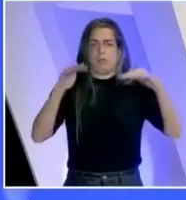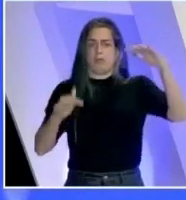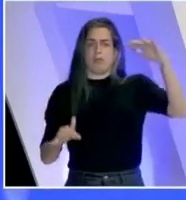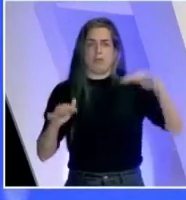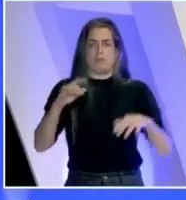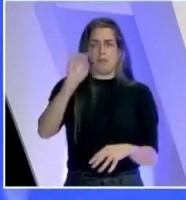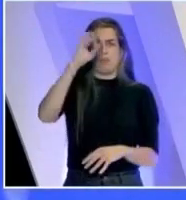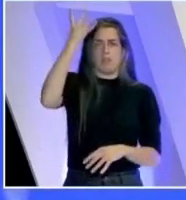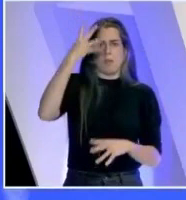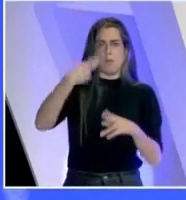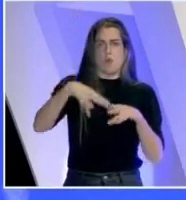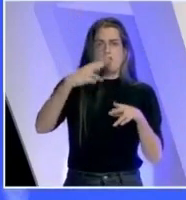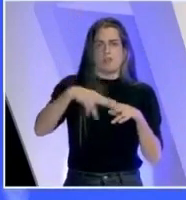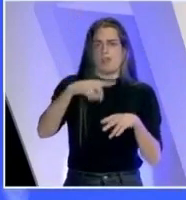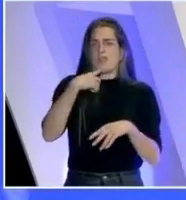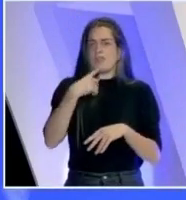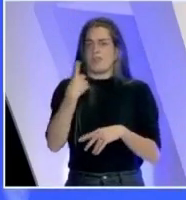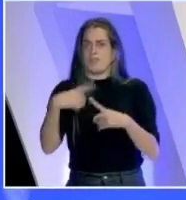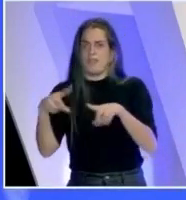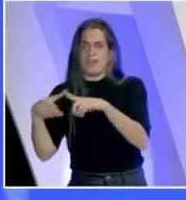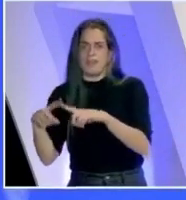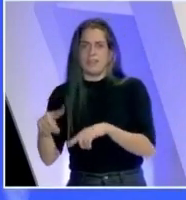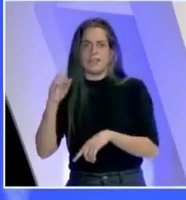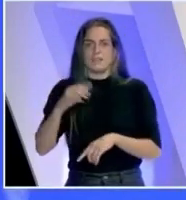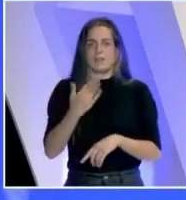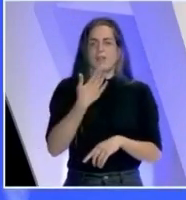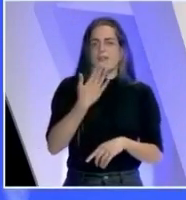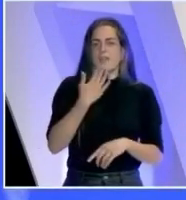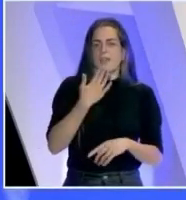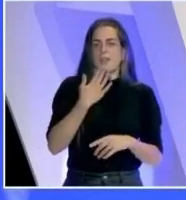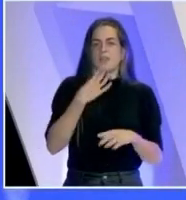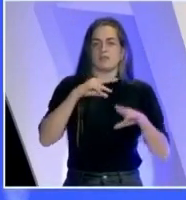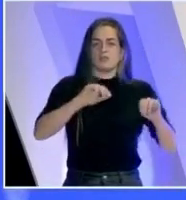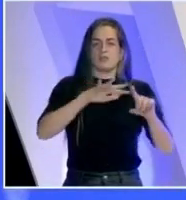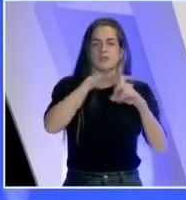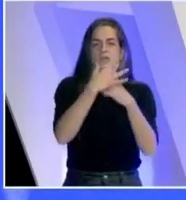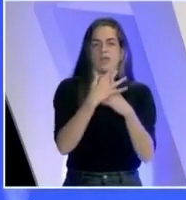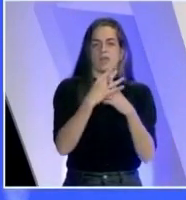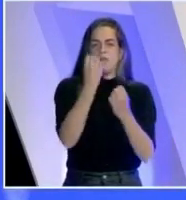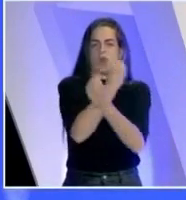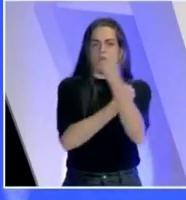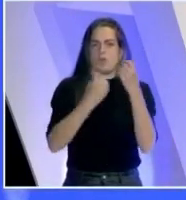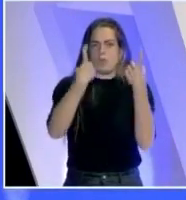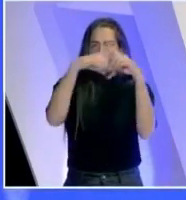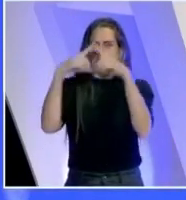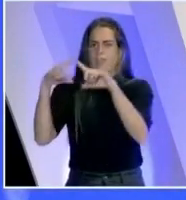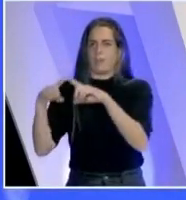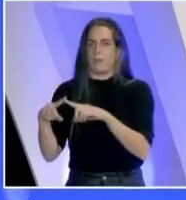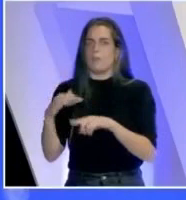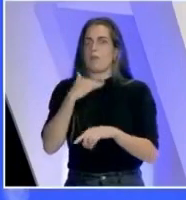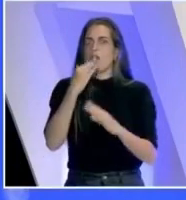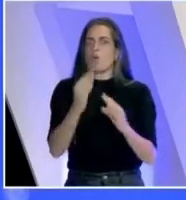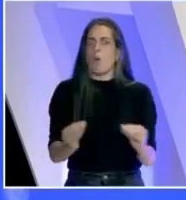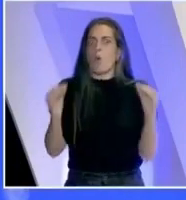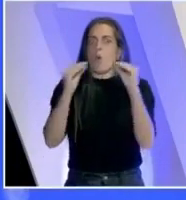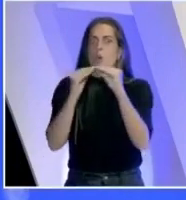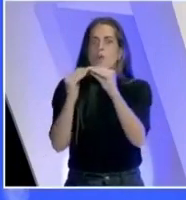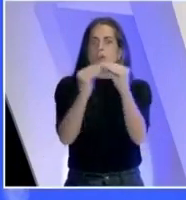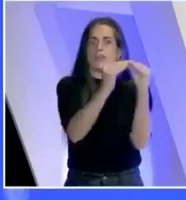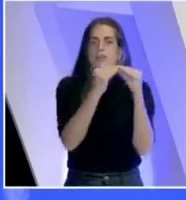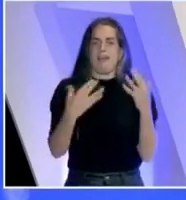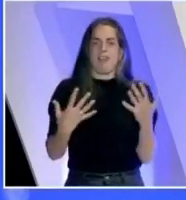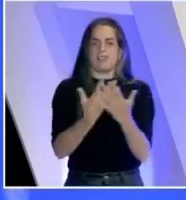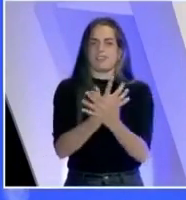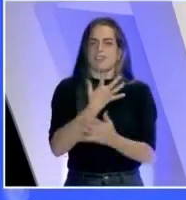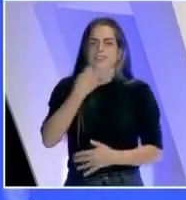políticas diferentes, edades, circunstancias socioeconómicas muy diversas. Pero había algo que les unía a todos ellos y a todas